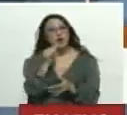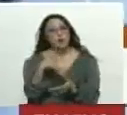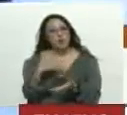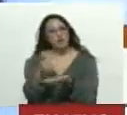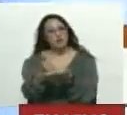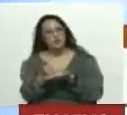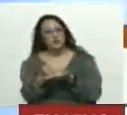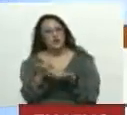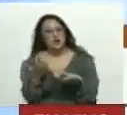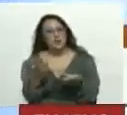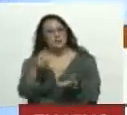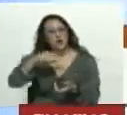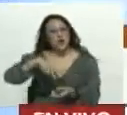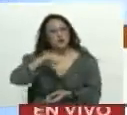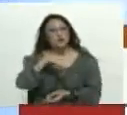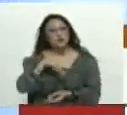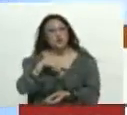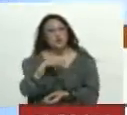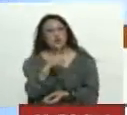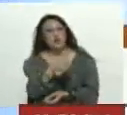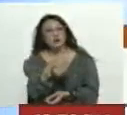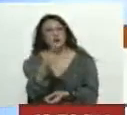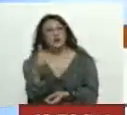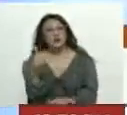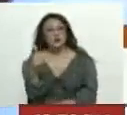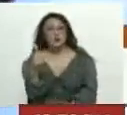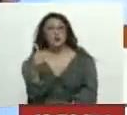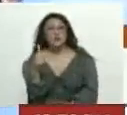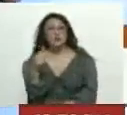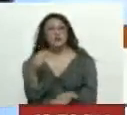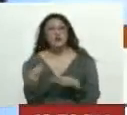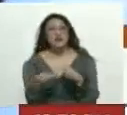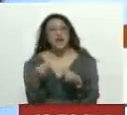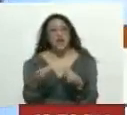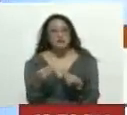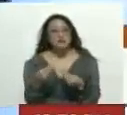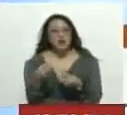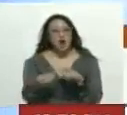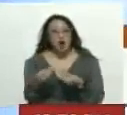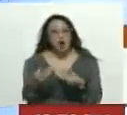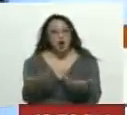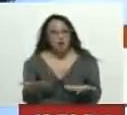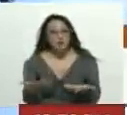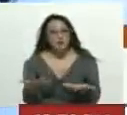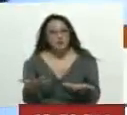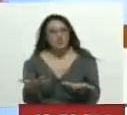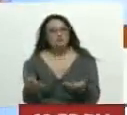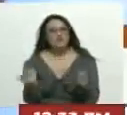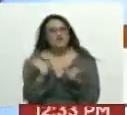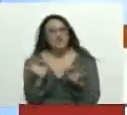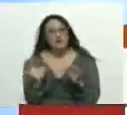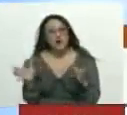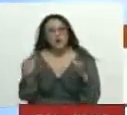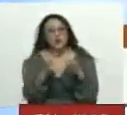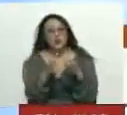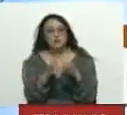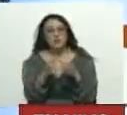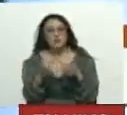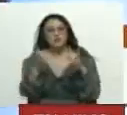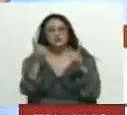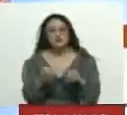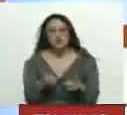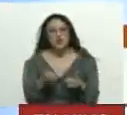o sea nosotros cada uno de nosotros que hace cómo lo hace tiene que ser de manera colectiva la toma de